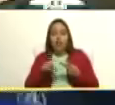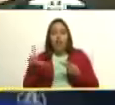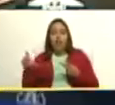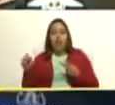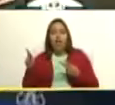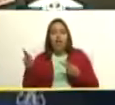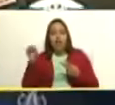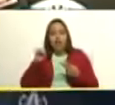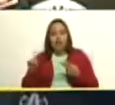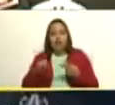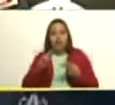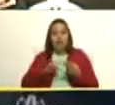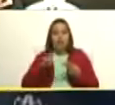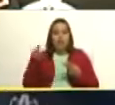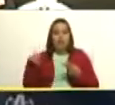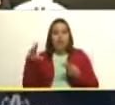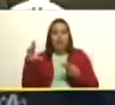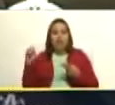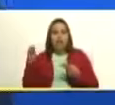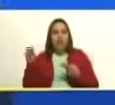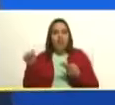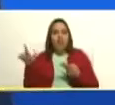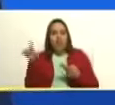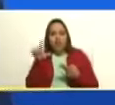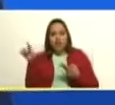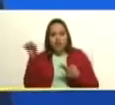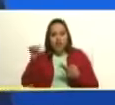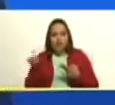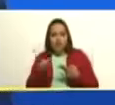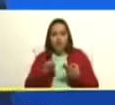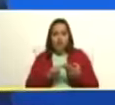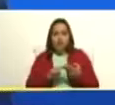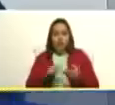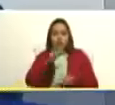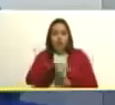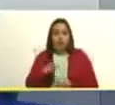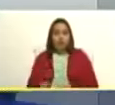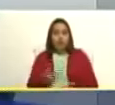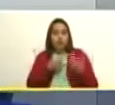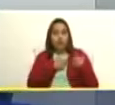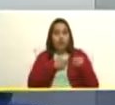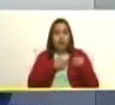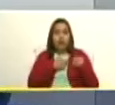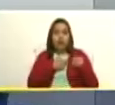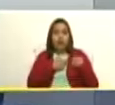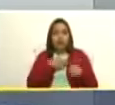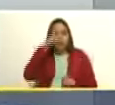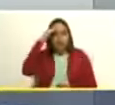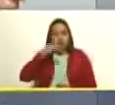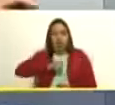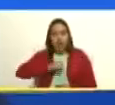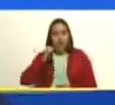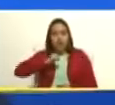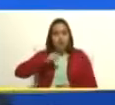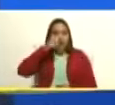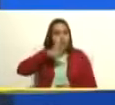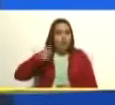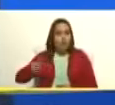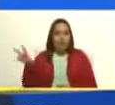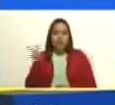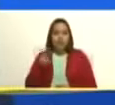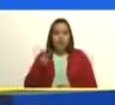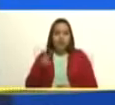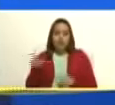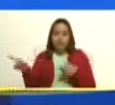jefe Remigio Ceballos, autoridades militares, policiales y civiles de Venezuela, presente.